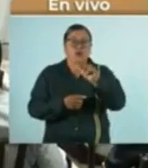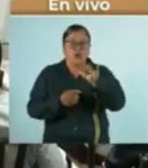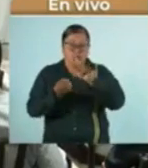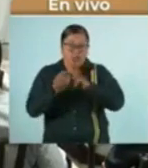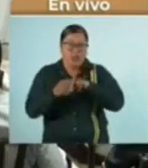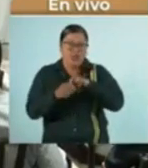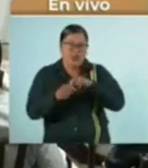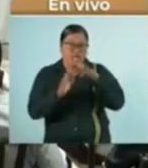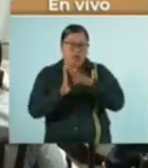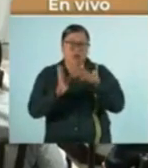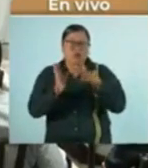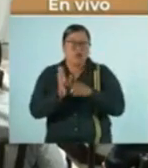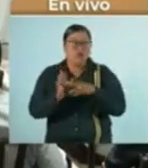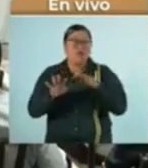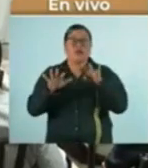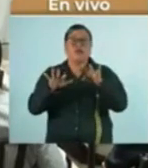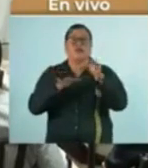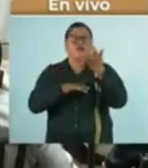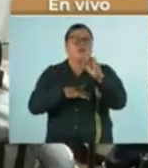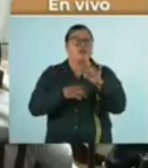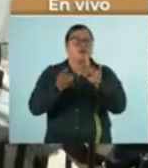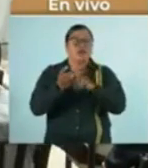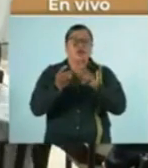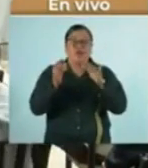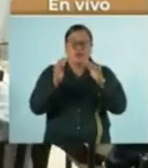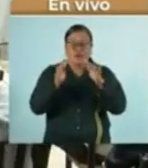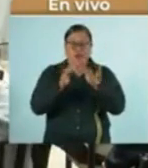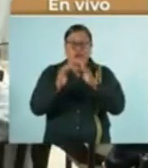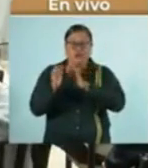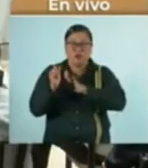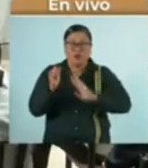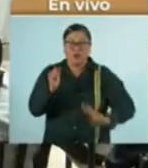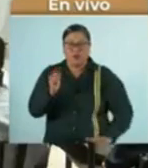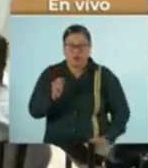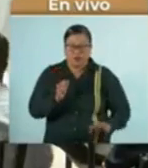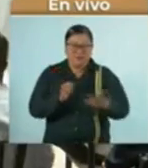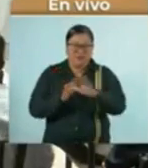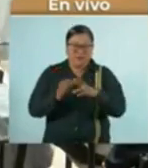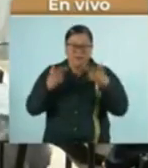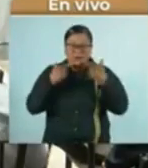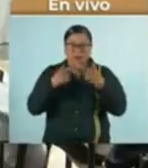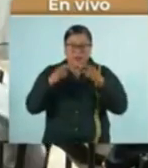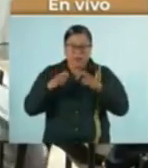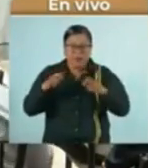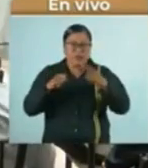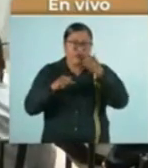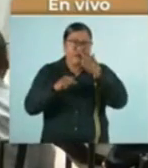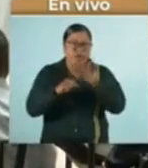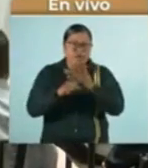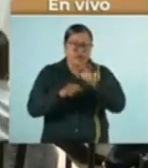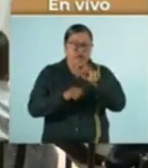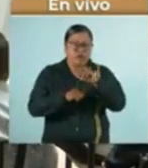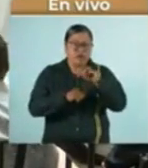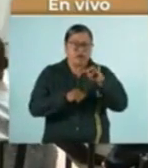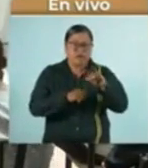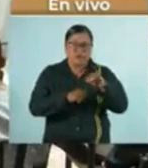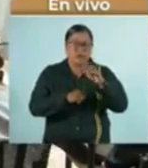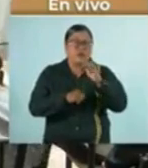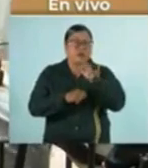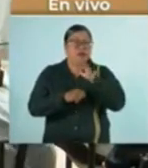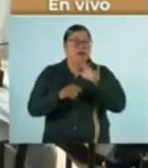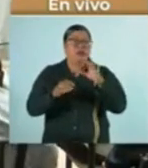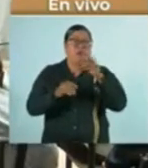Huatulco. 19 de julio en el Palacio, en sala de juntas, su servidor y el titular de la CONAM y